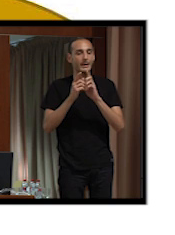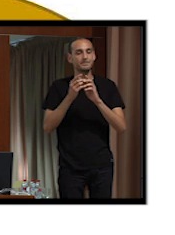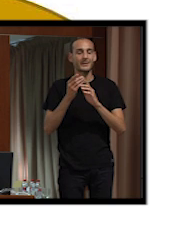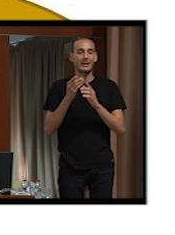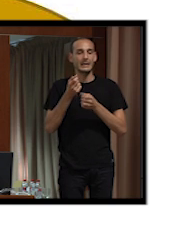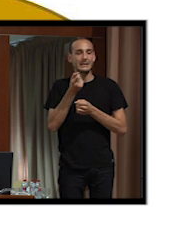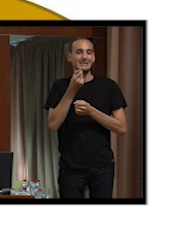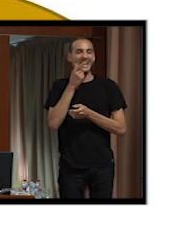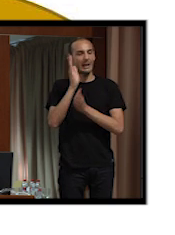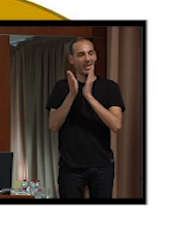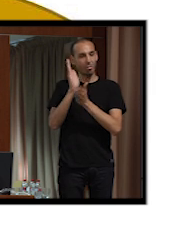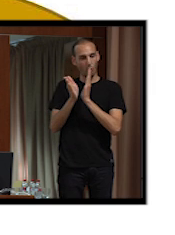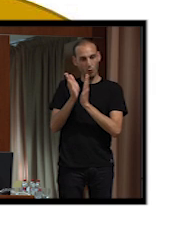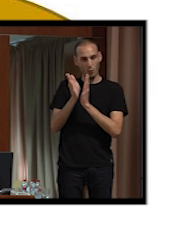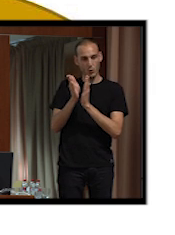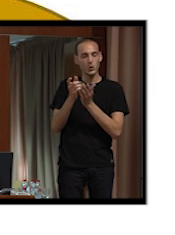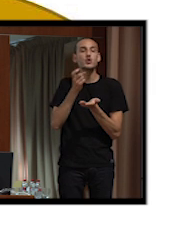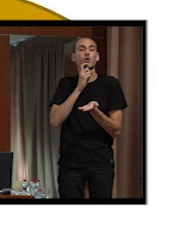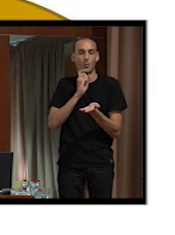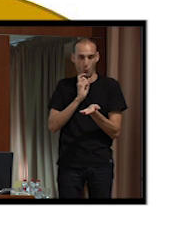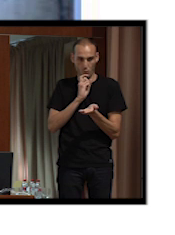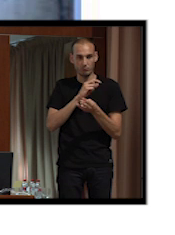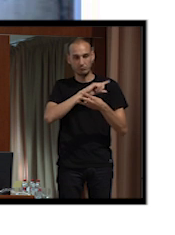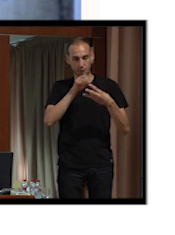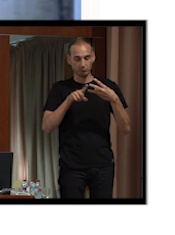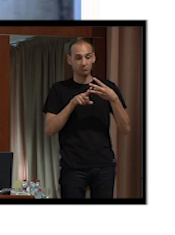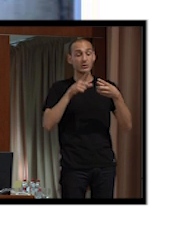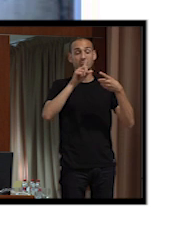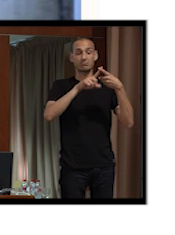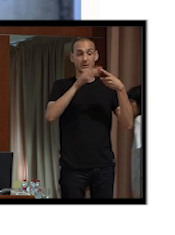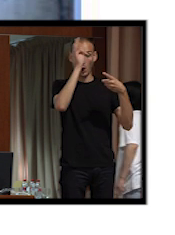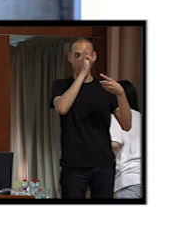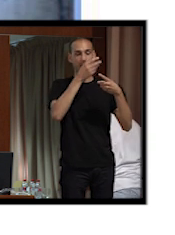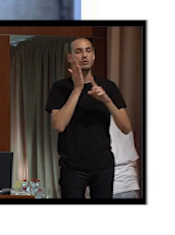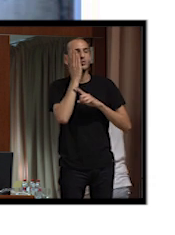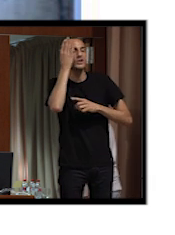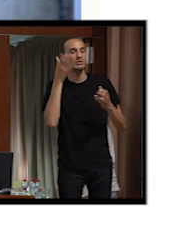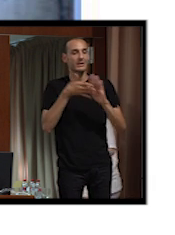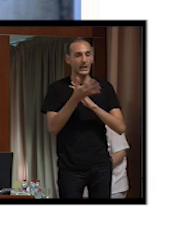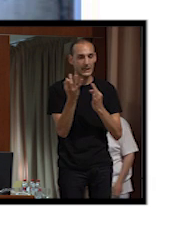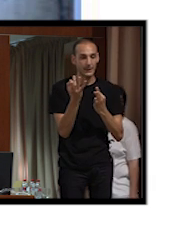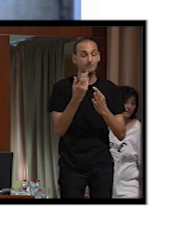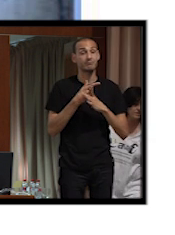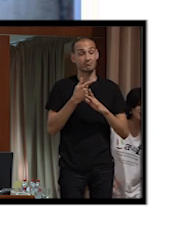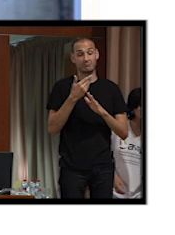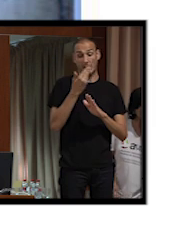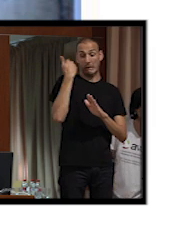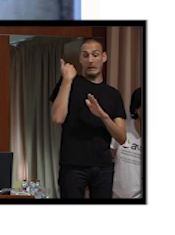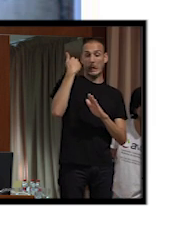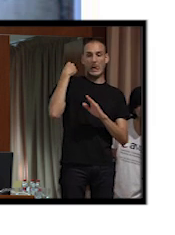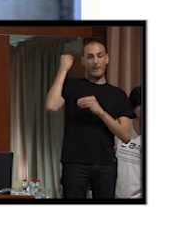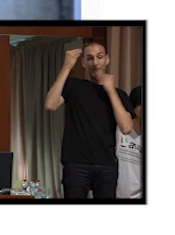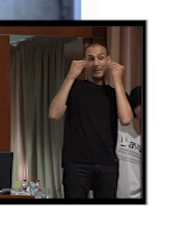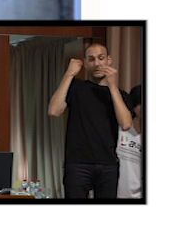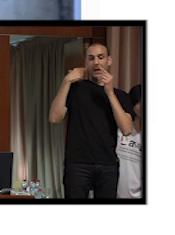en determinadas facetas sí que podemos actuar. ¿Qué es el sueño? Pues al contrario de lo que pensaban los griegos, el sueño no es